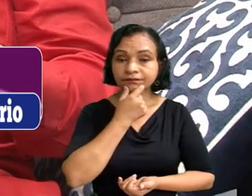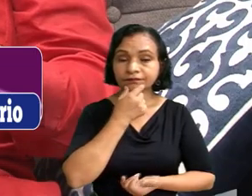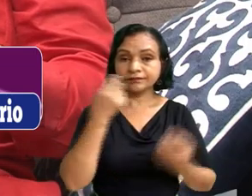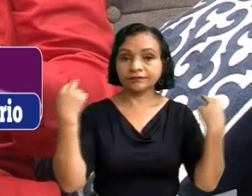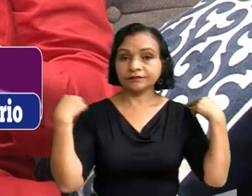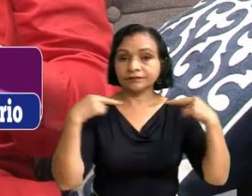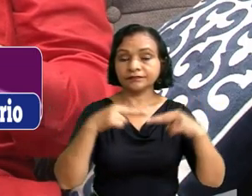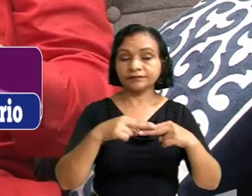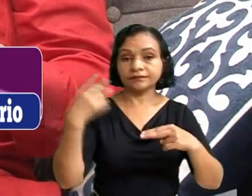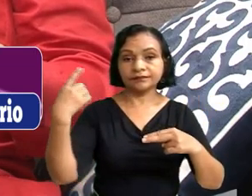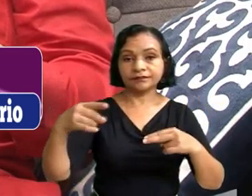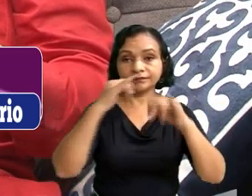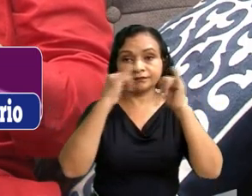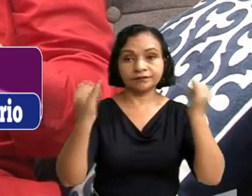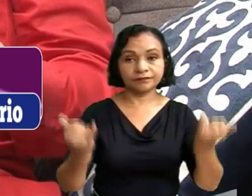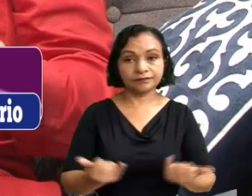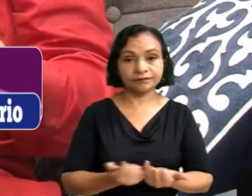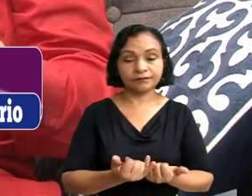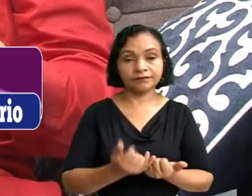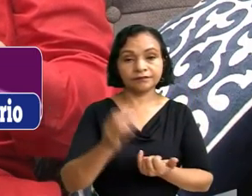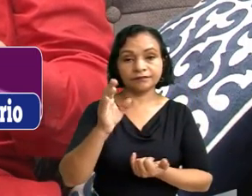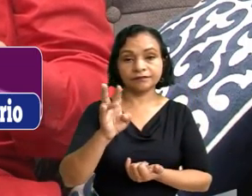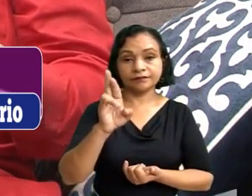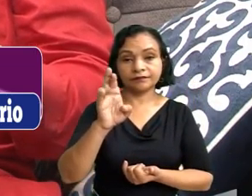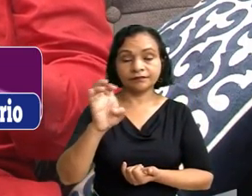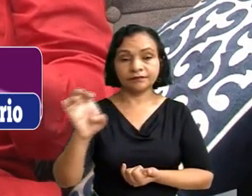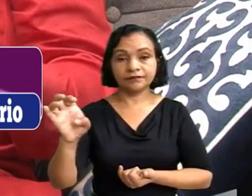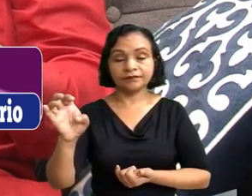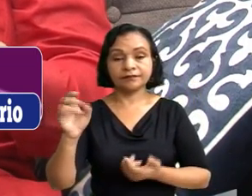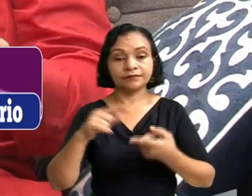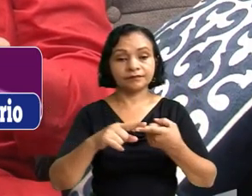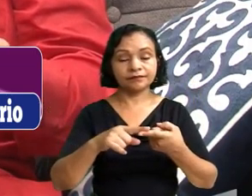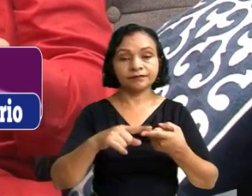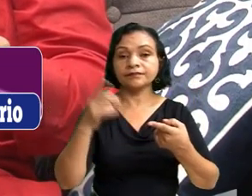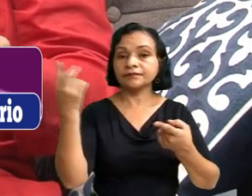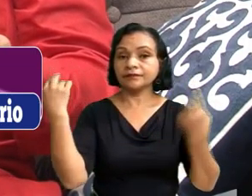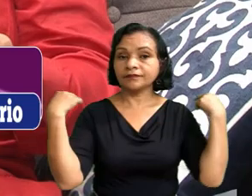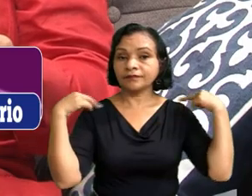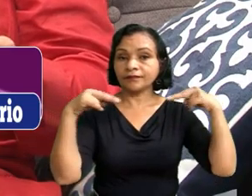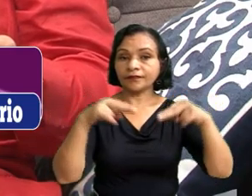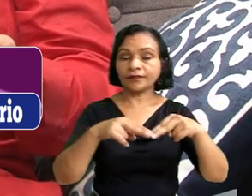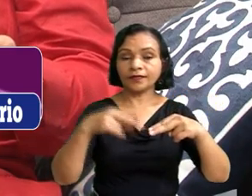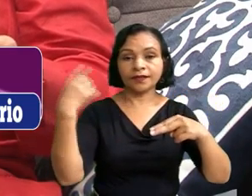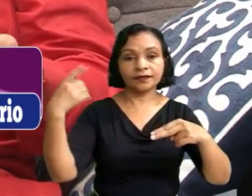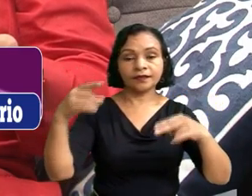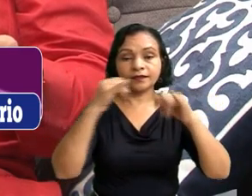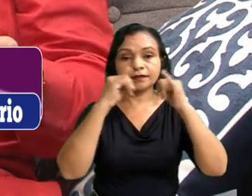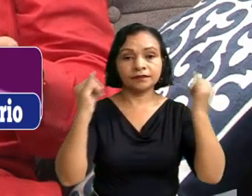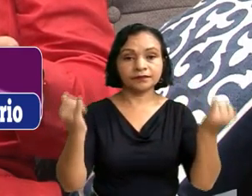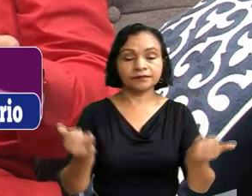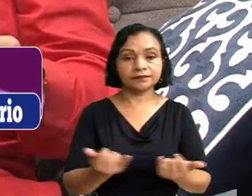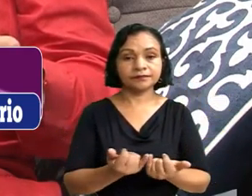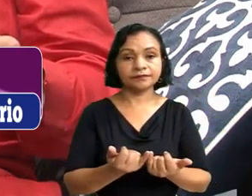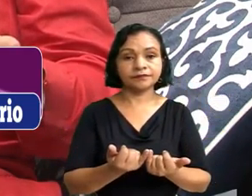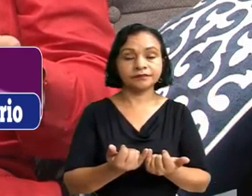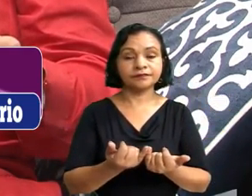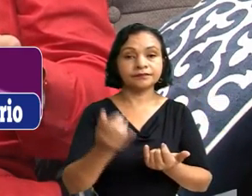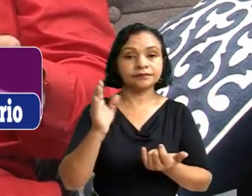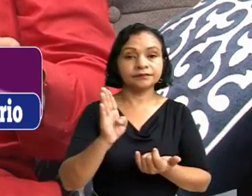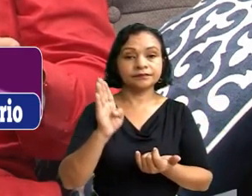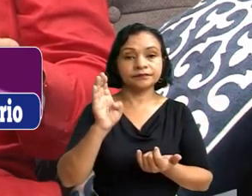de derecho internacional de la universidad hebrea de jerusalén el catedrático de derecho internacional de la facultad de derecho de